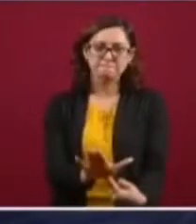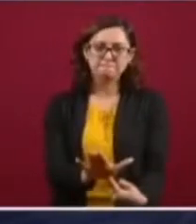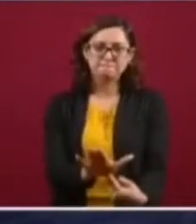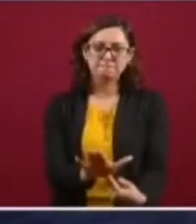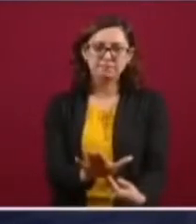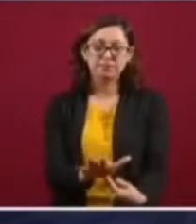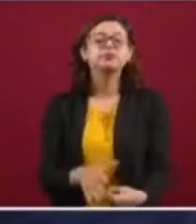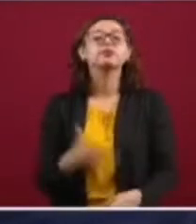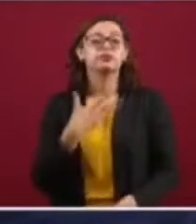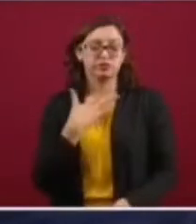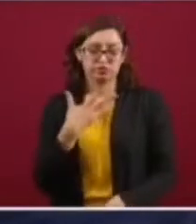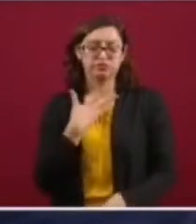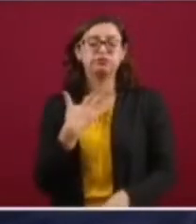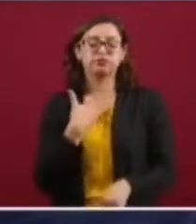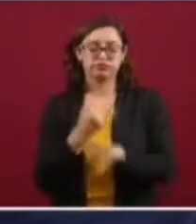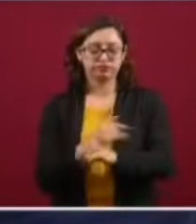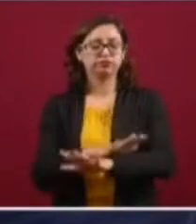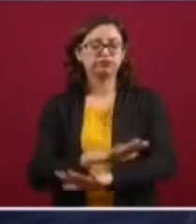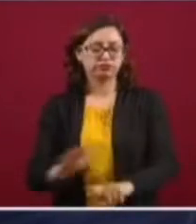la tengo